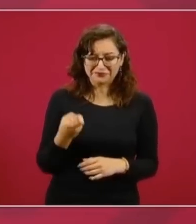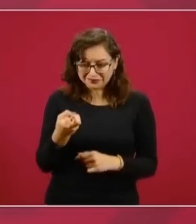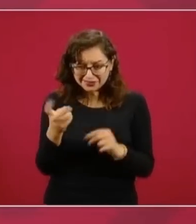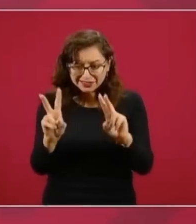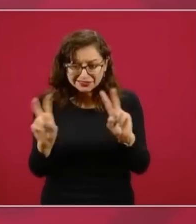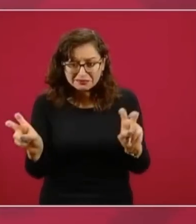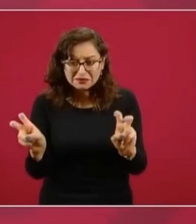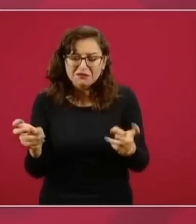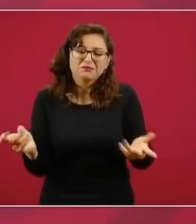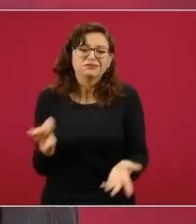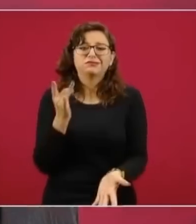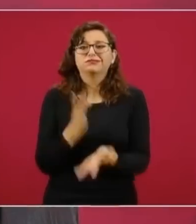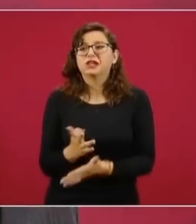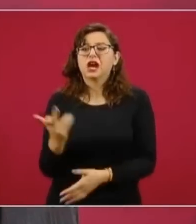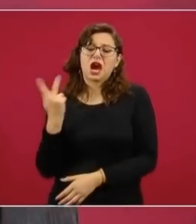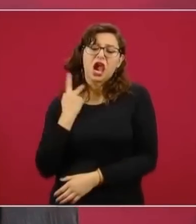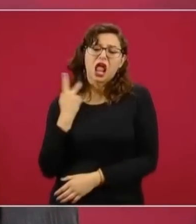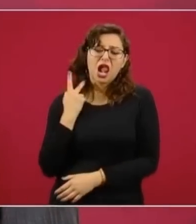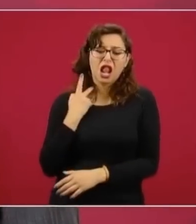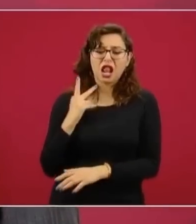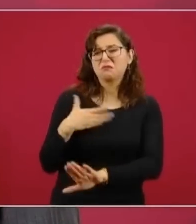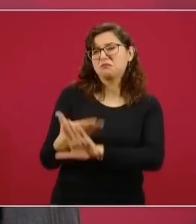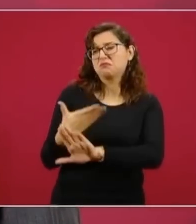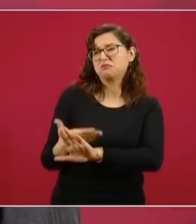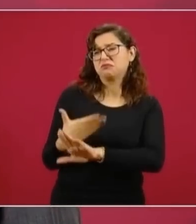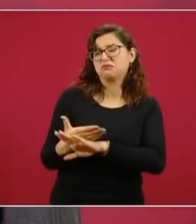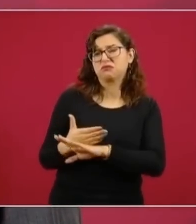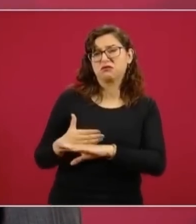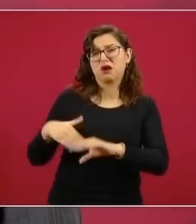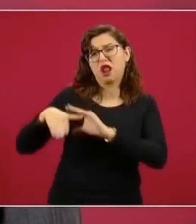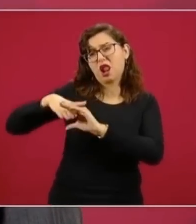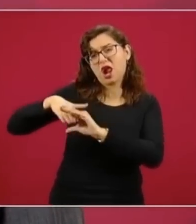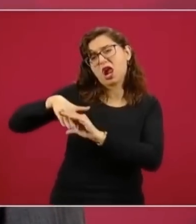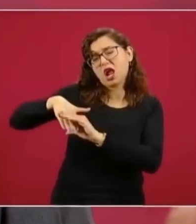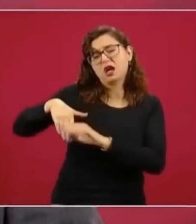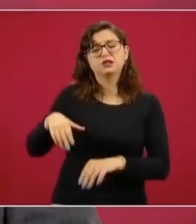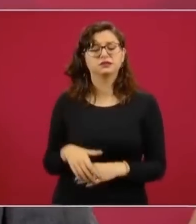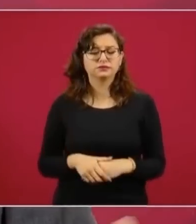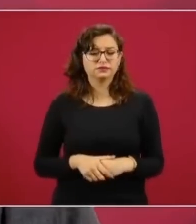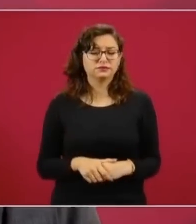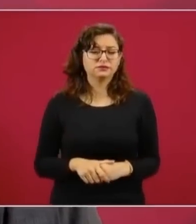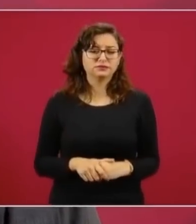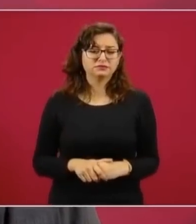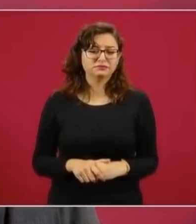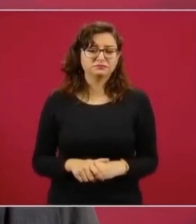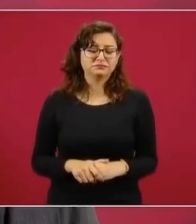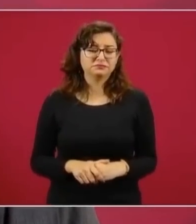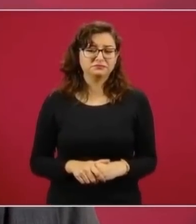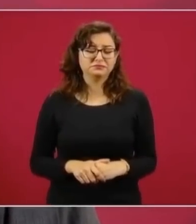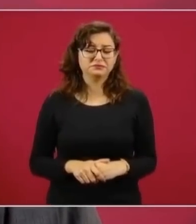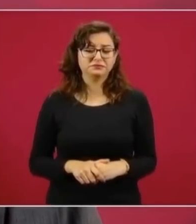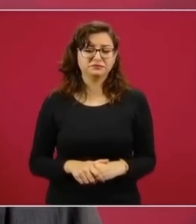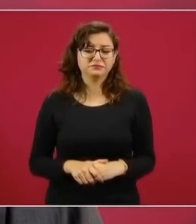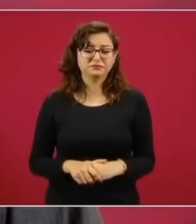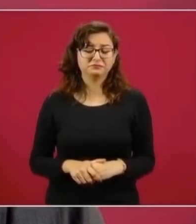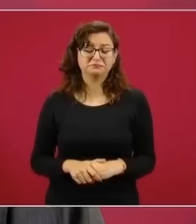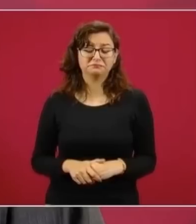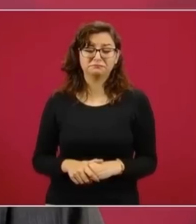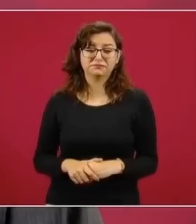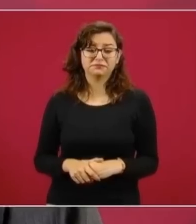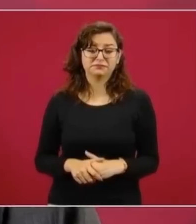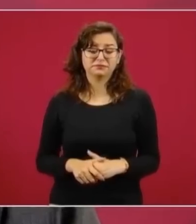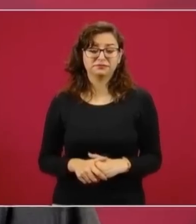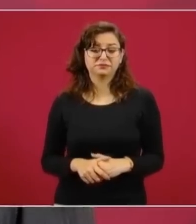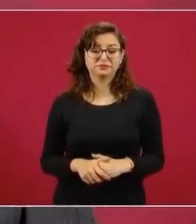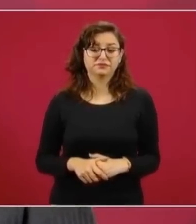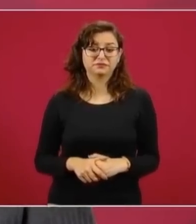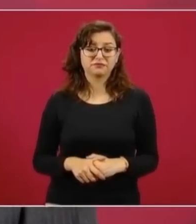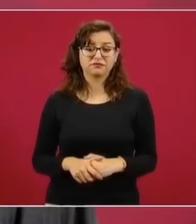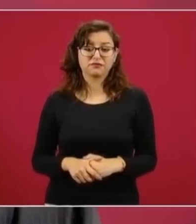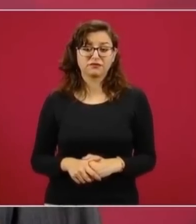no